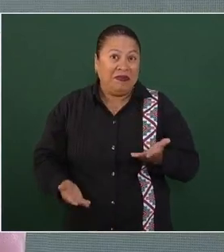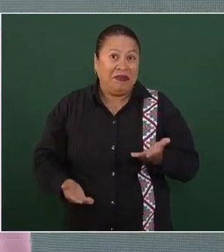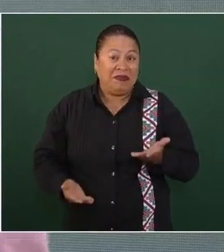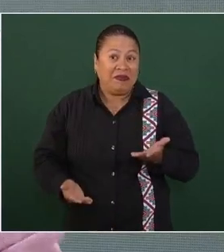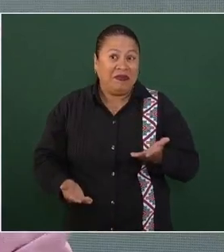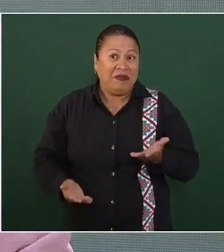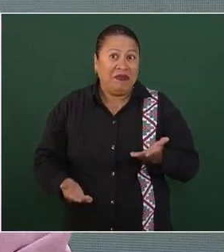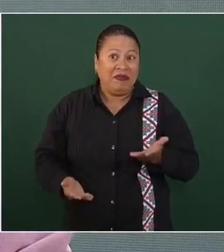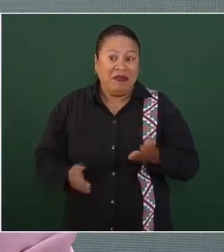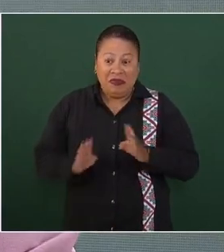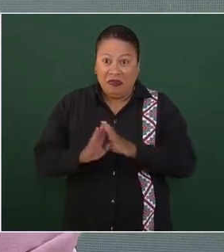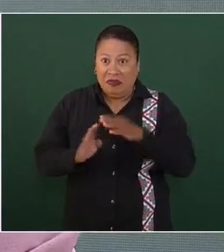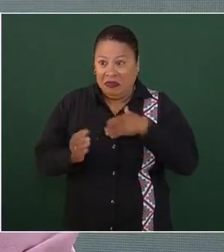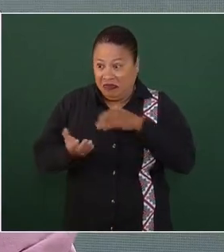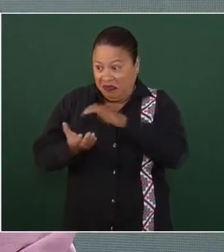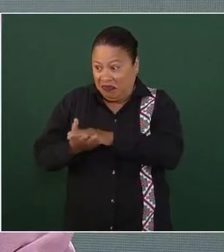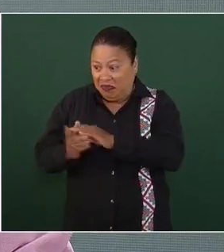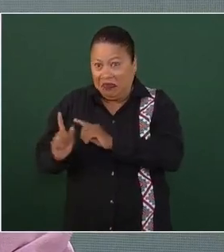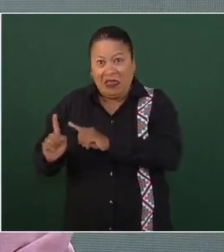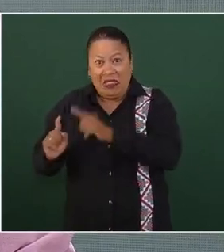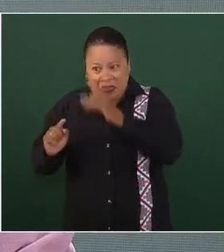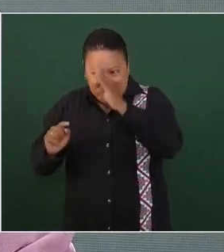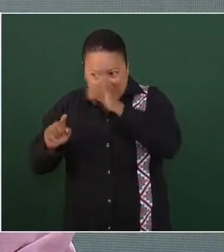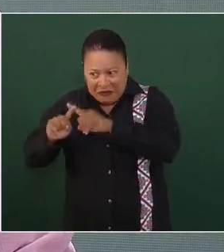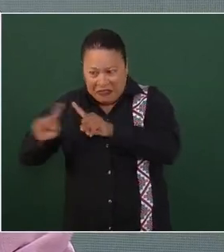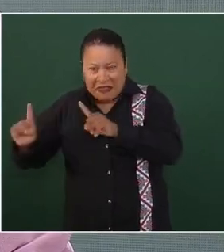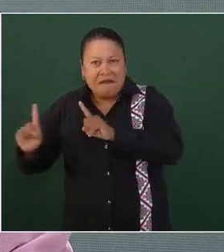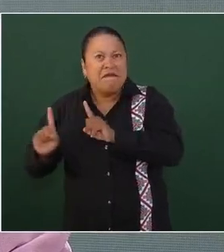tener una compañera que